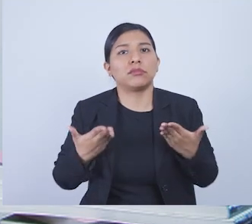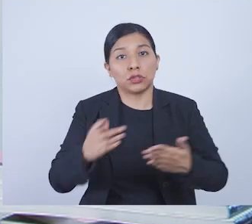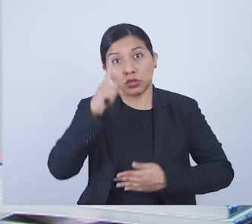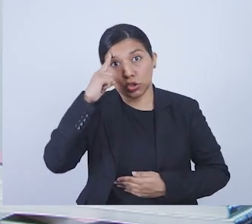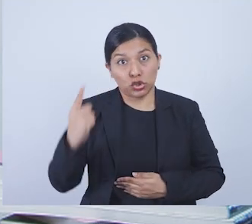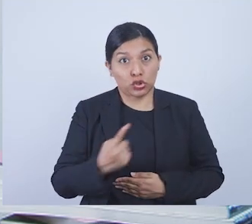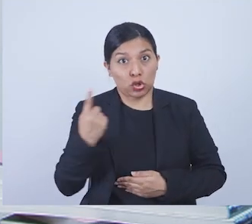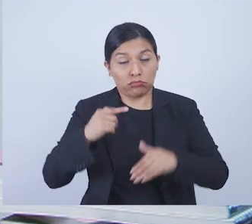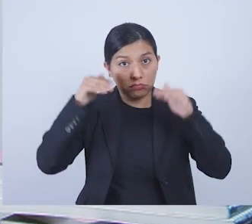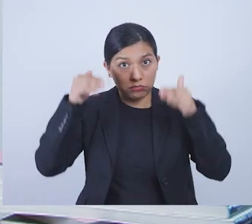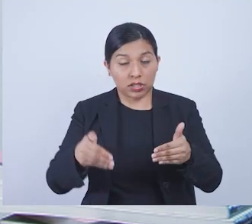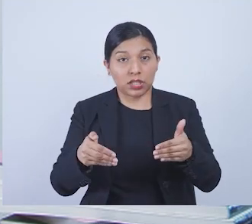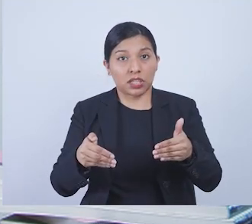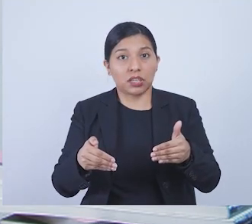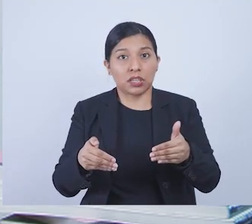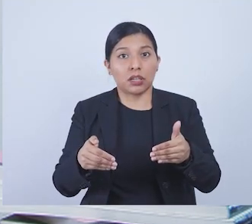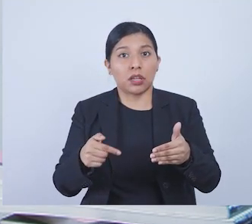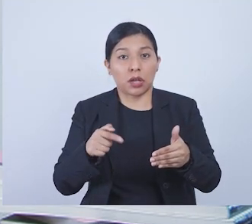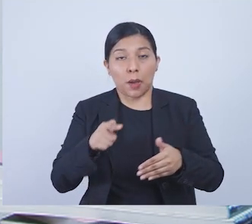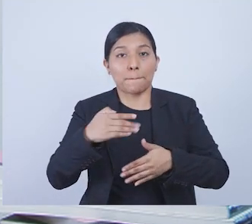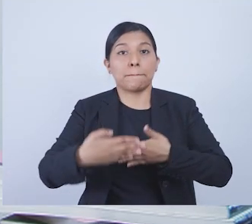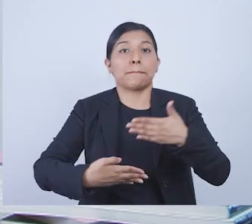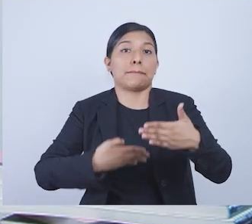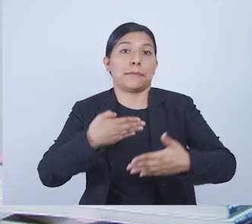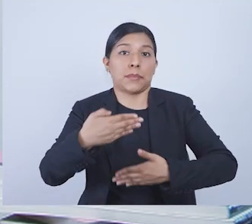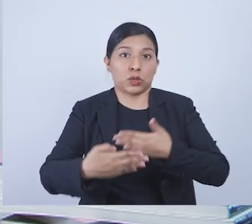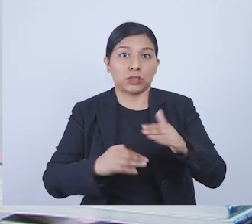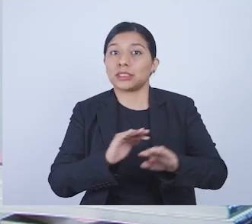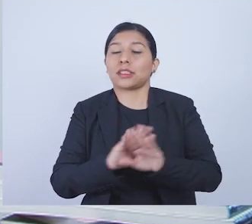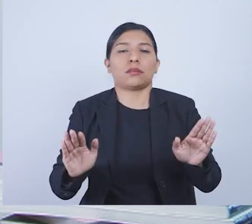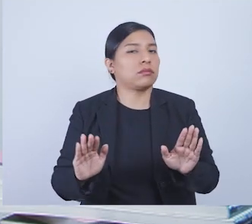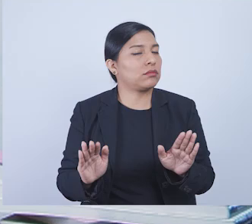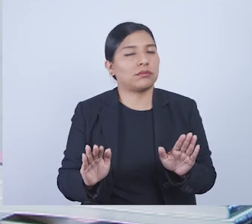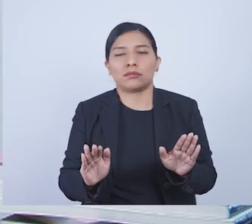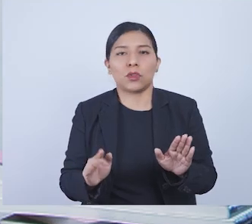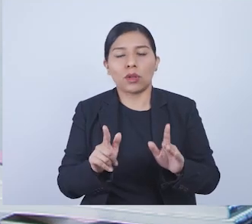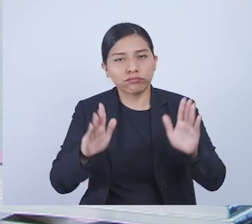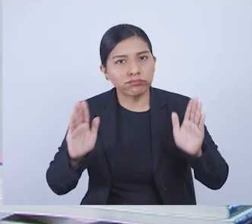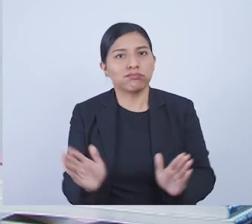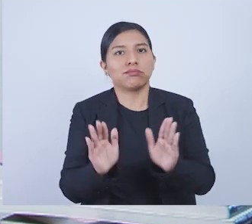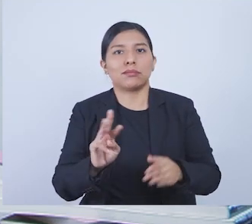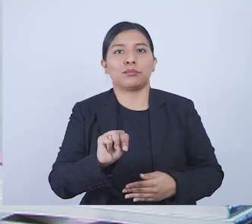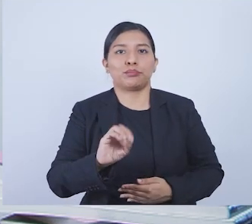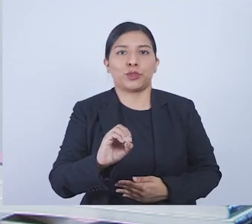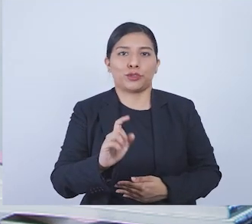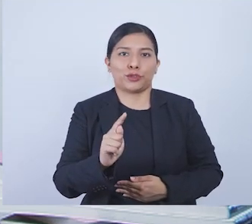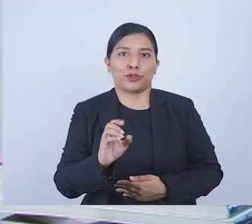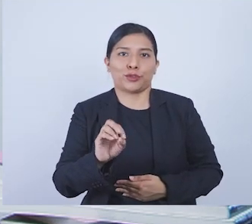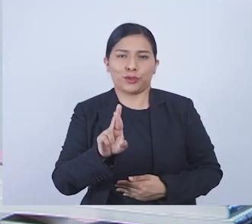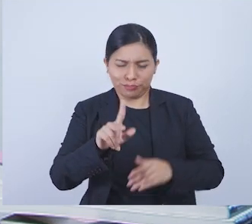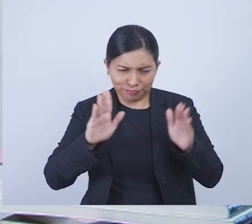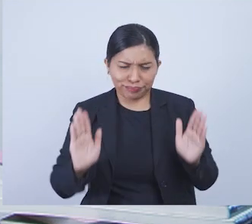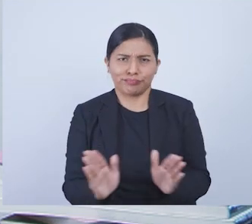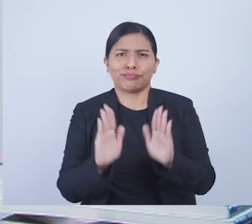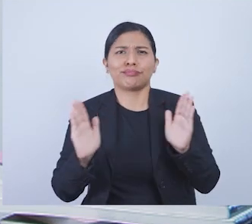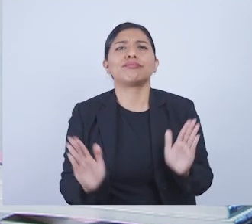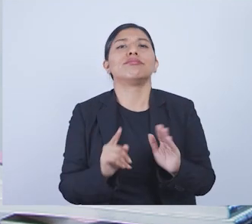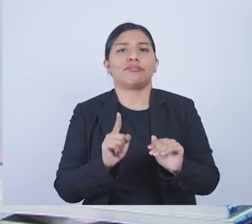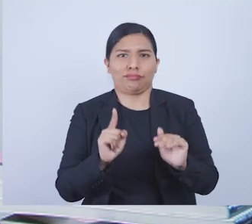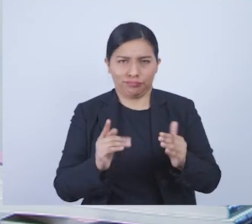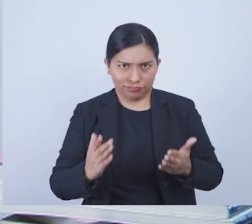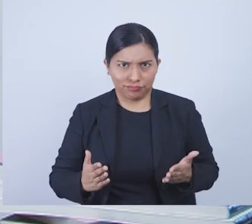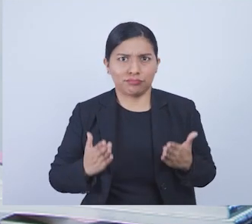de validación de los procesos, sino también un motor que permite